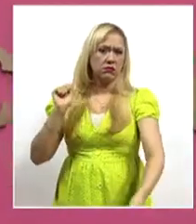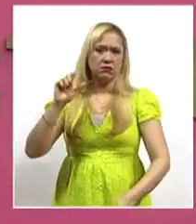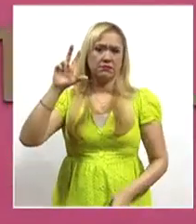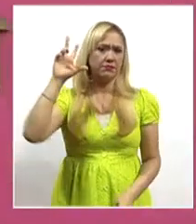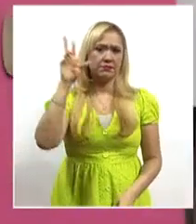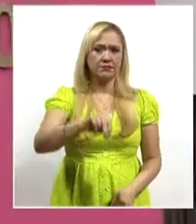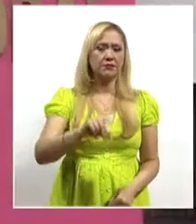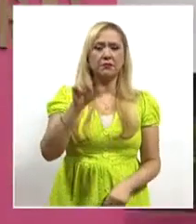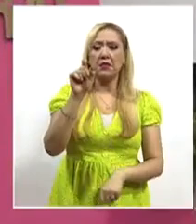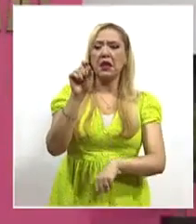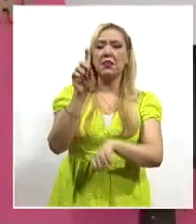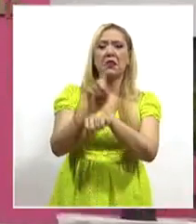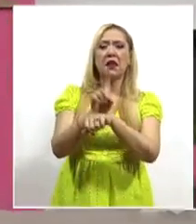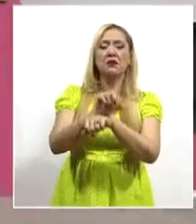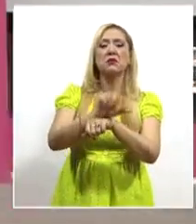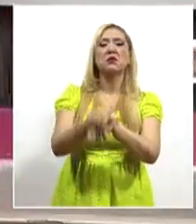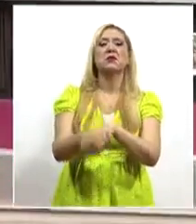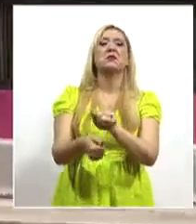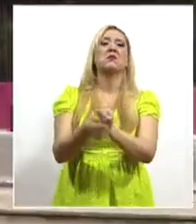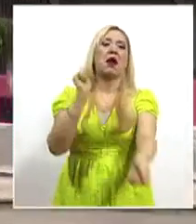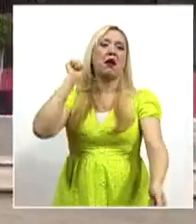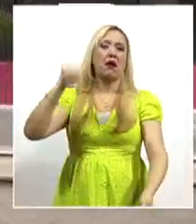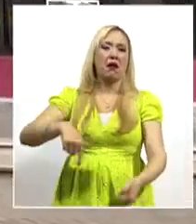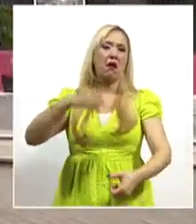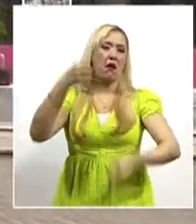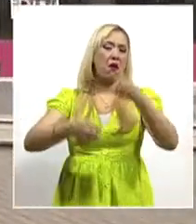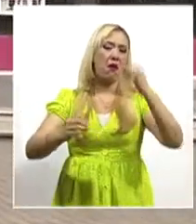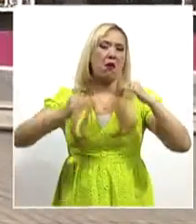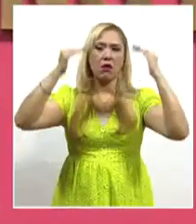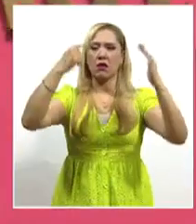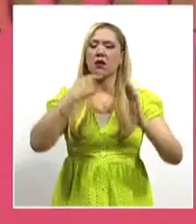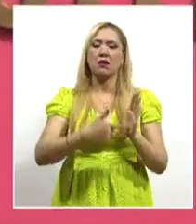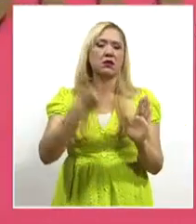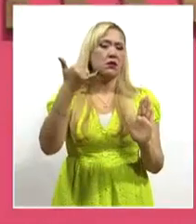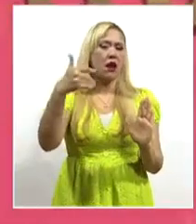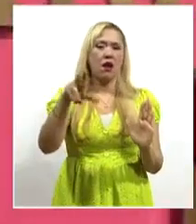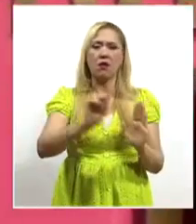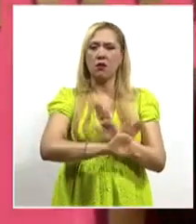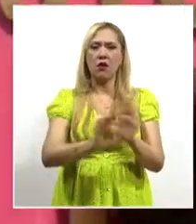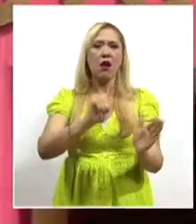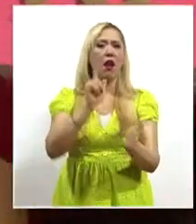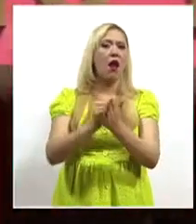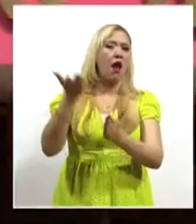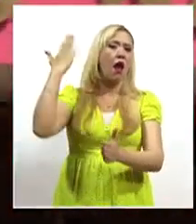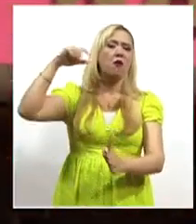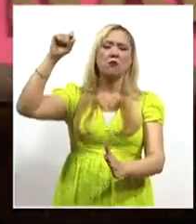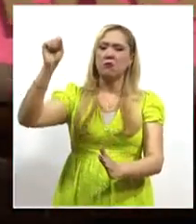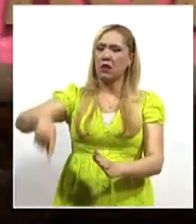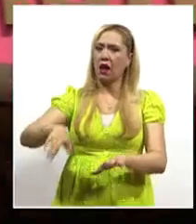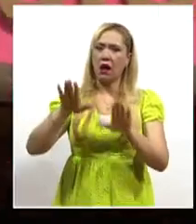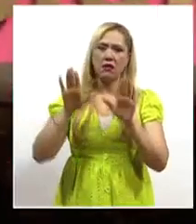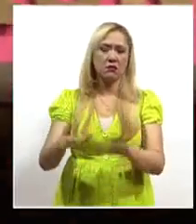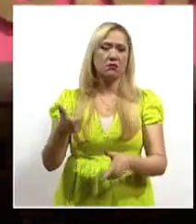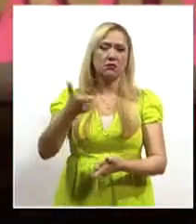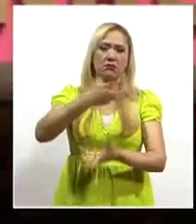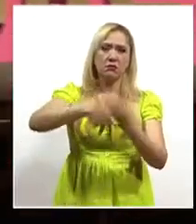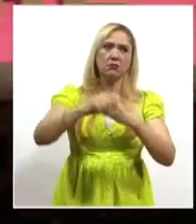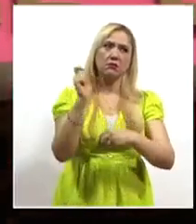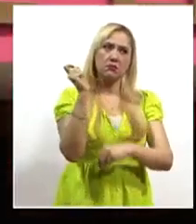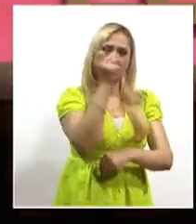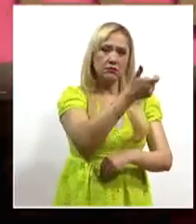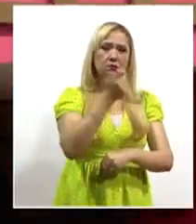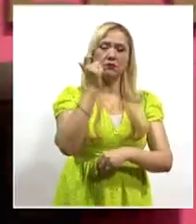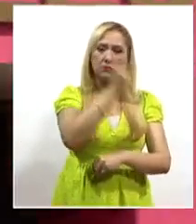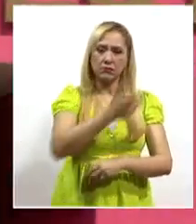una vigencia de 20 días antes de que la Corte decretara su invalidez. Además, el artículo 6 del mencionado decreto establecía